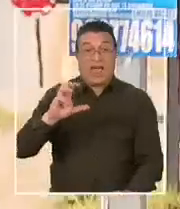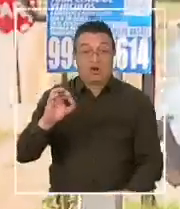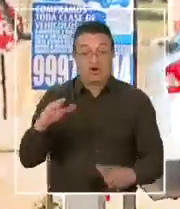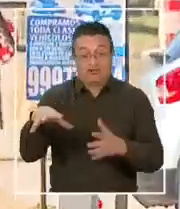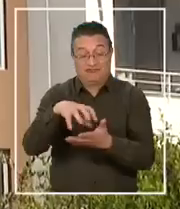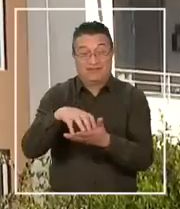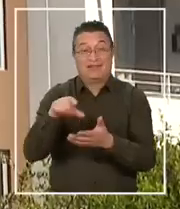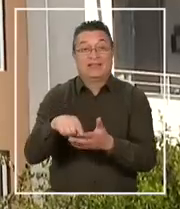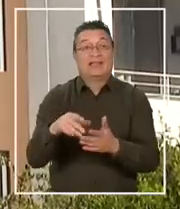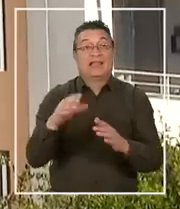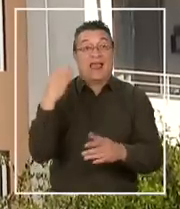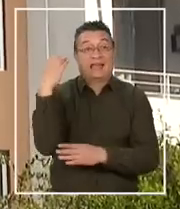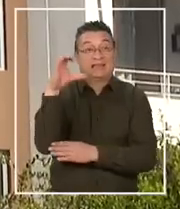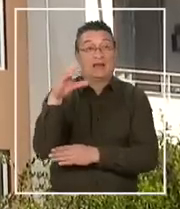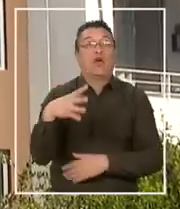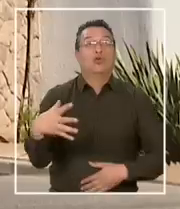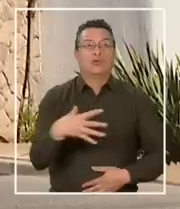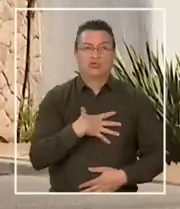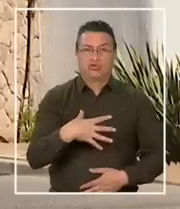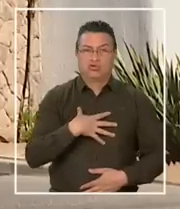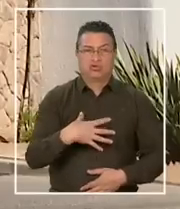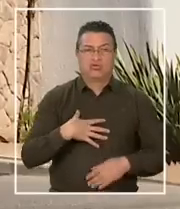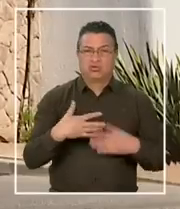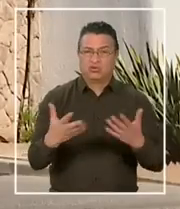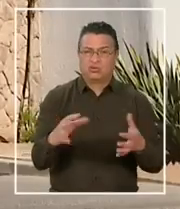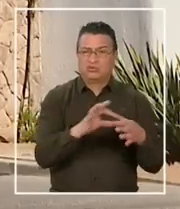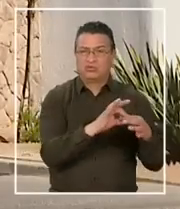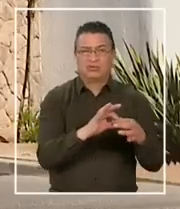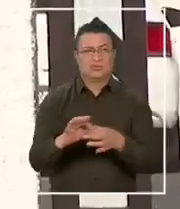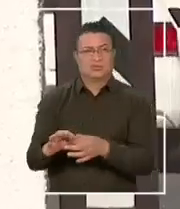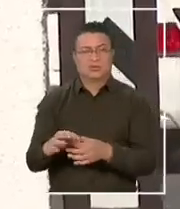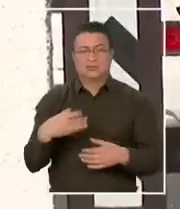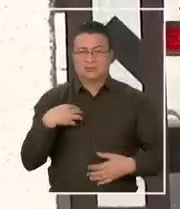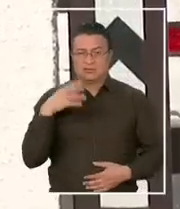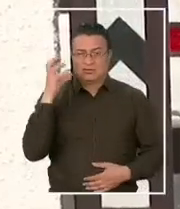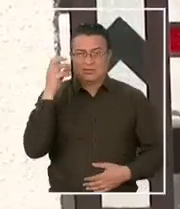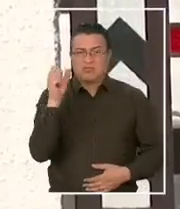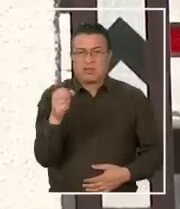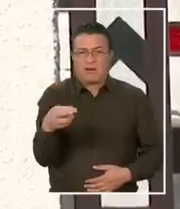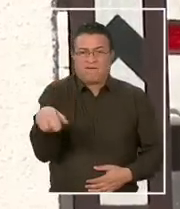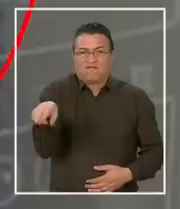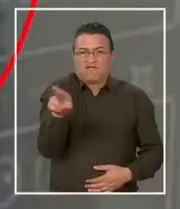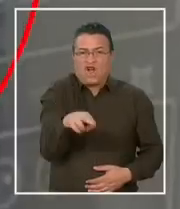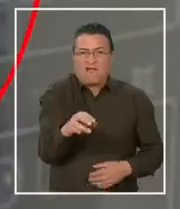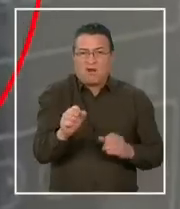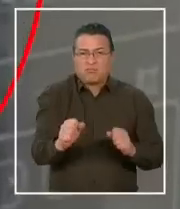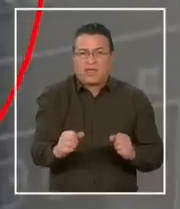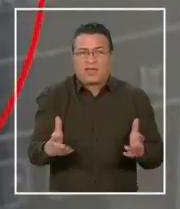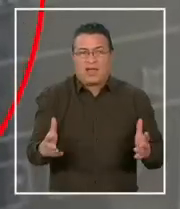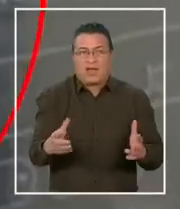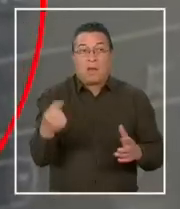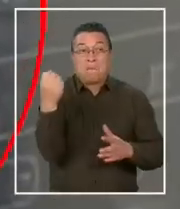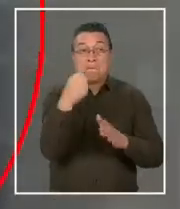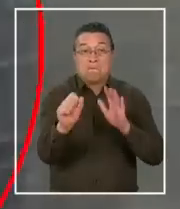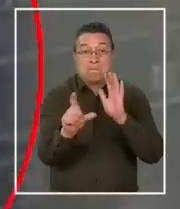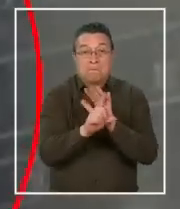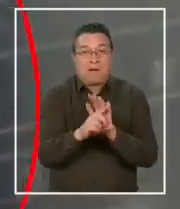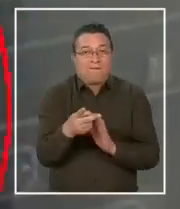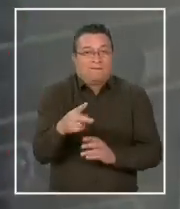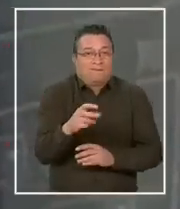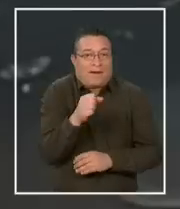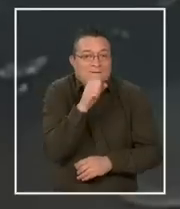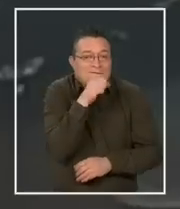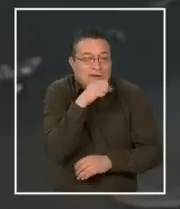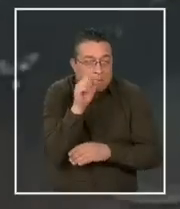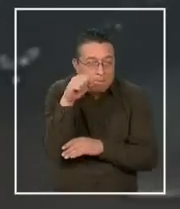siguen perplejos y atemorizados con la situación. No saben si se podría volver a repetir. El delincuente que se hizo pasar por una